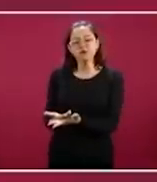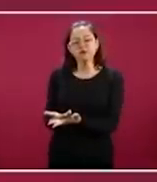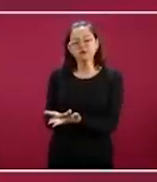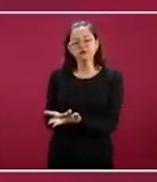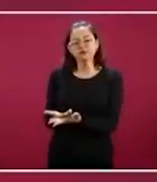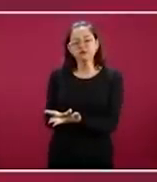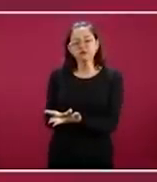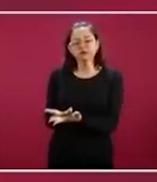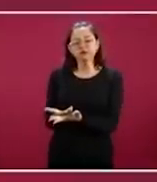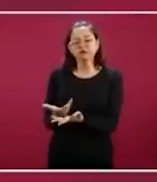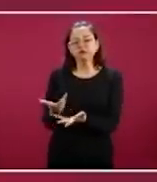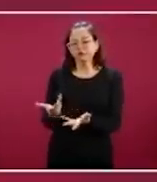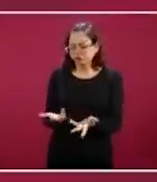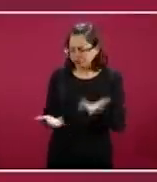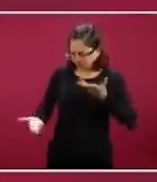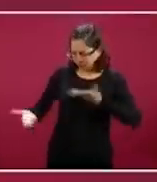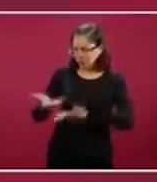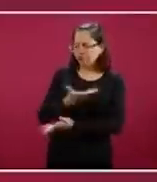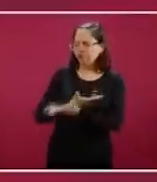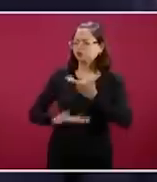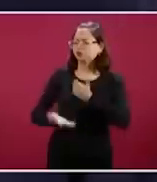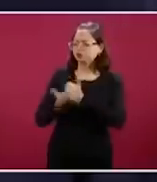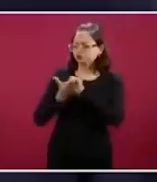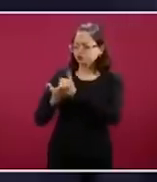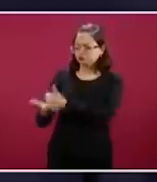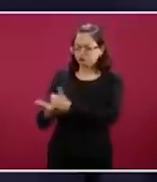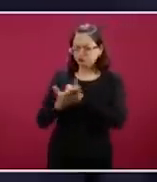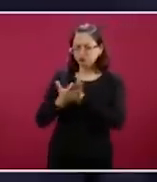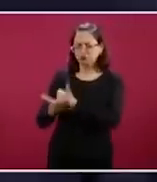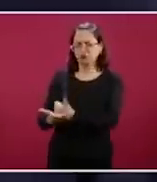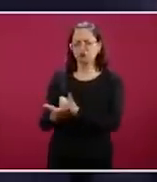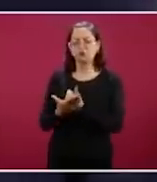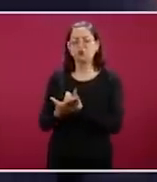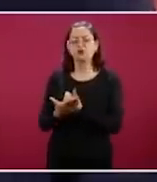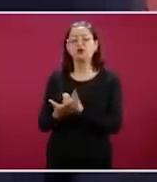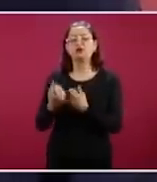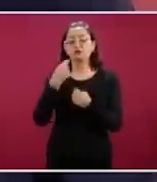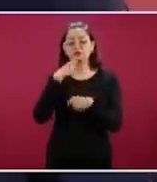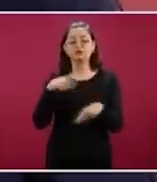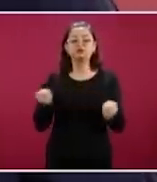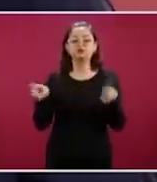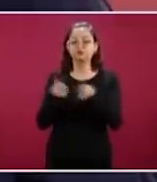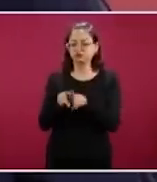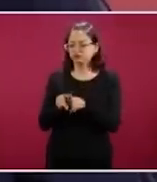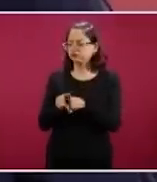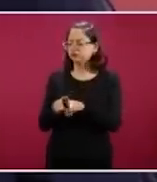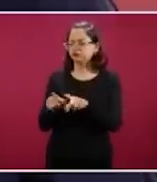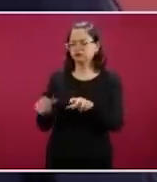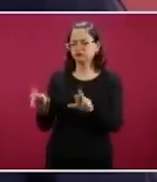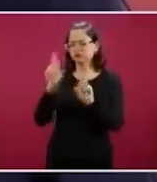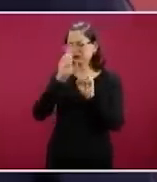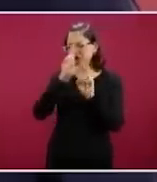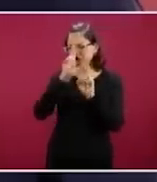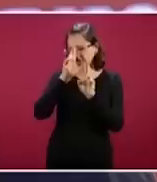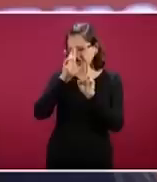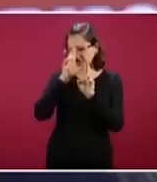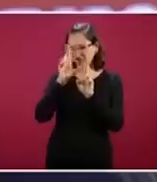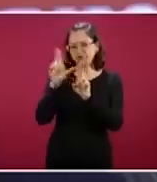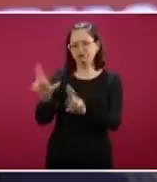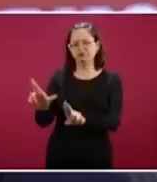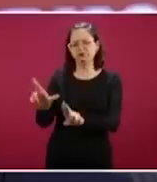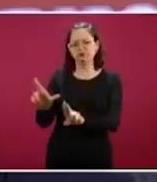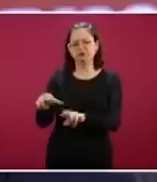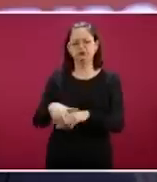de cooperación y al mismo tiempo ha sido respetuoso